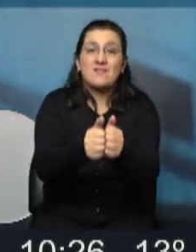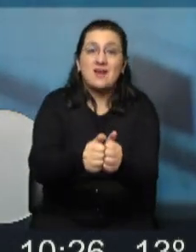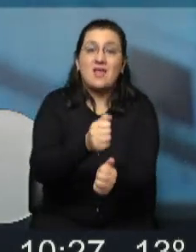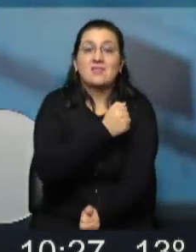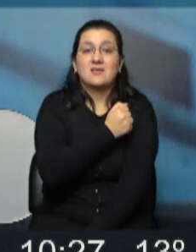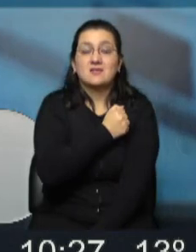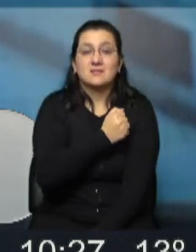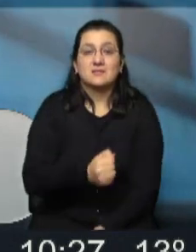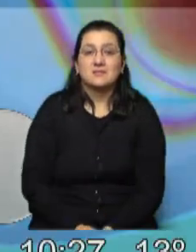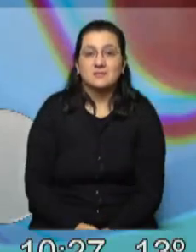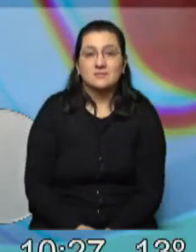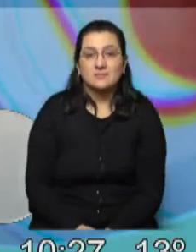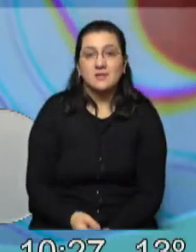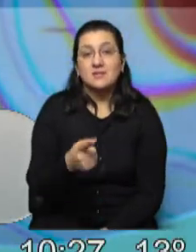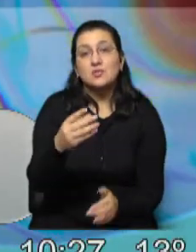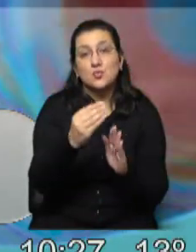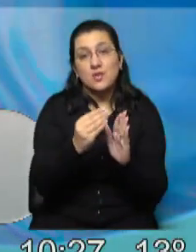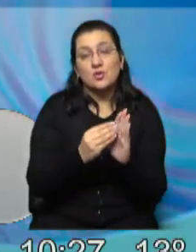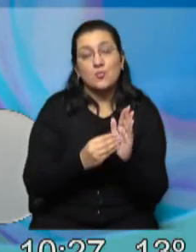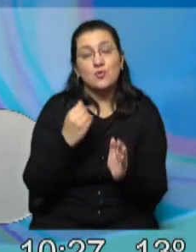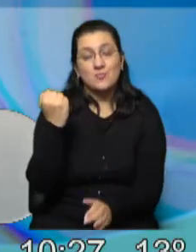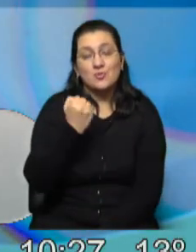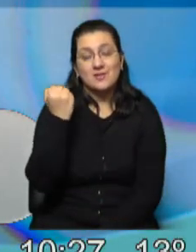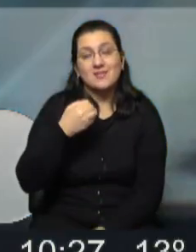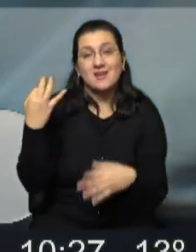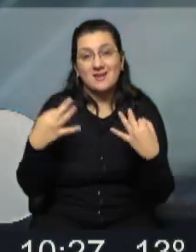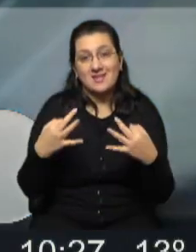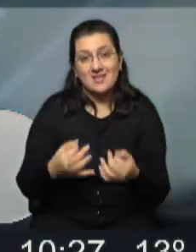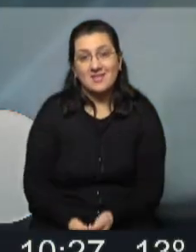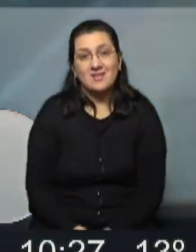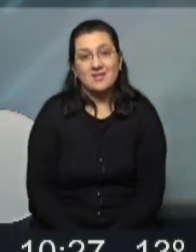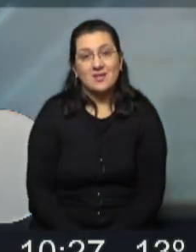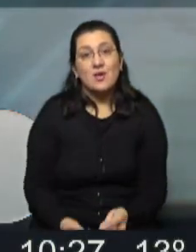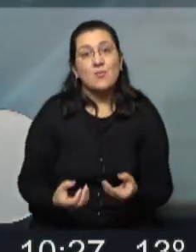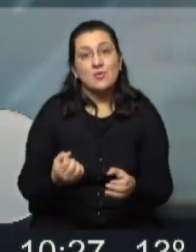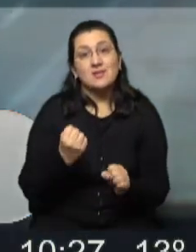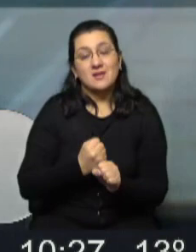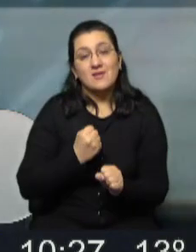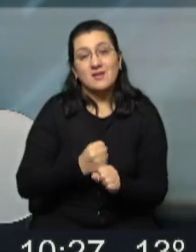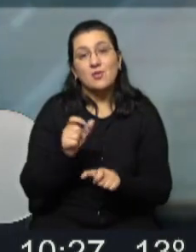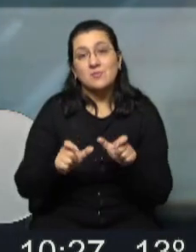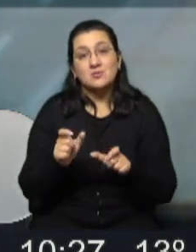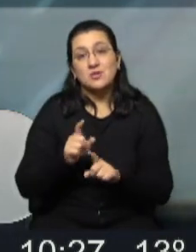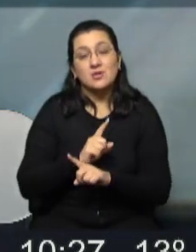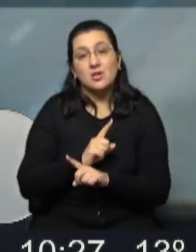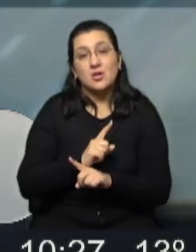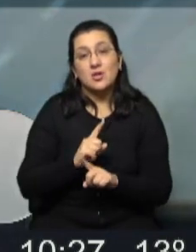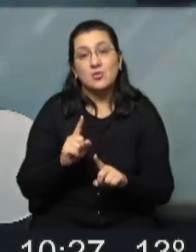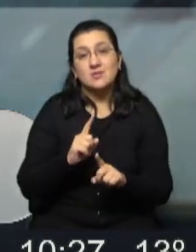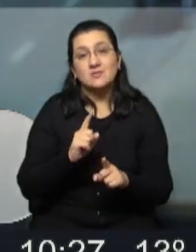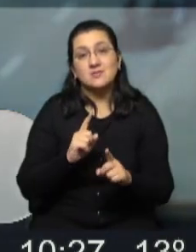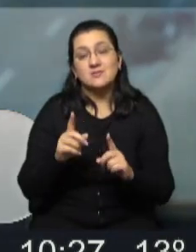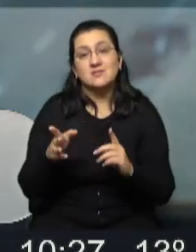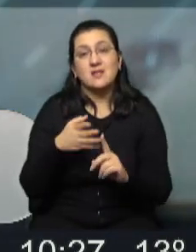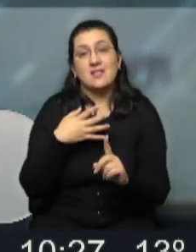Y es un dato muy importante de la realidad, sin duda. Porque trabajé con gente que no era, no, que no siempre es tratada como